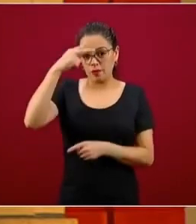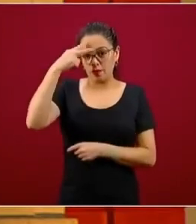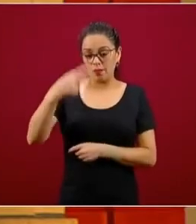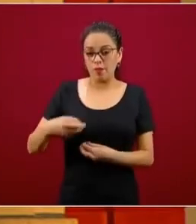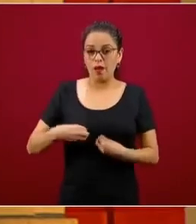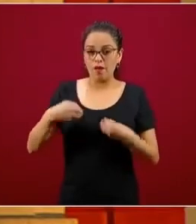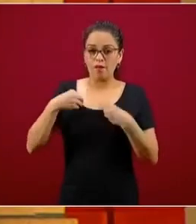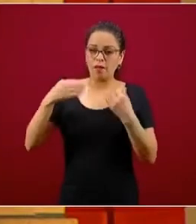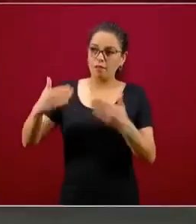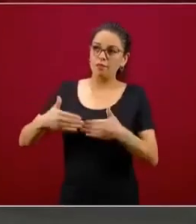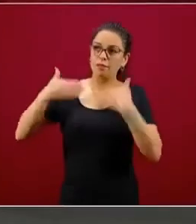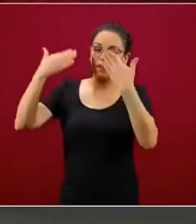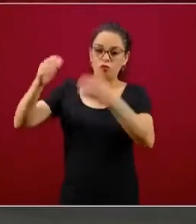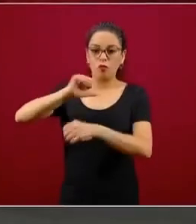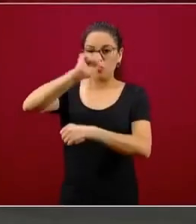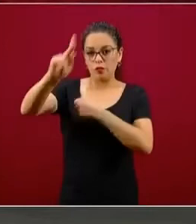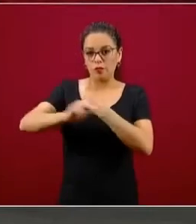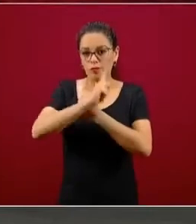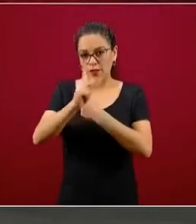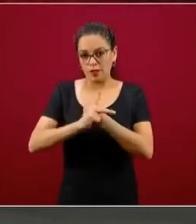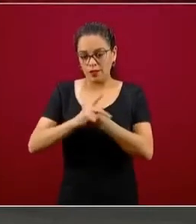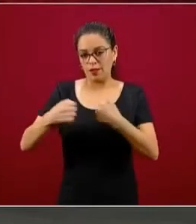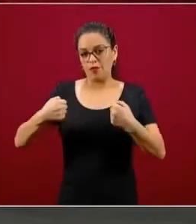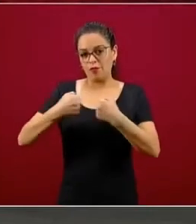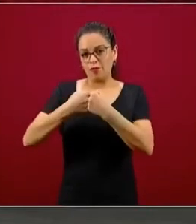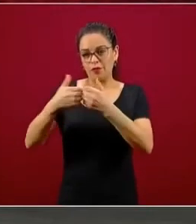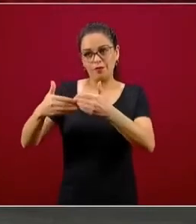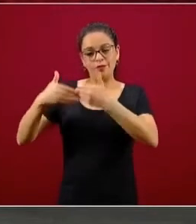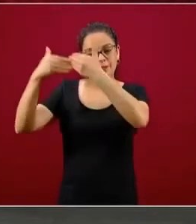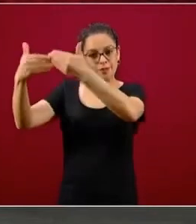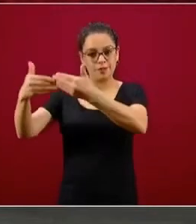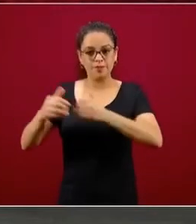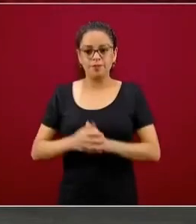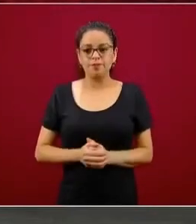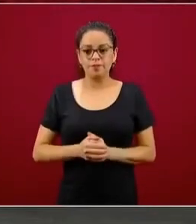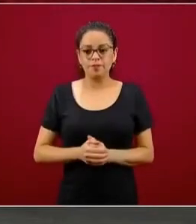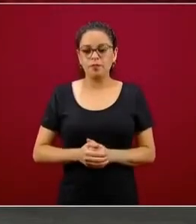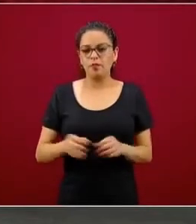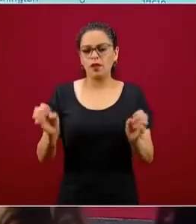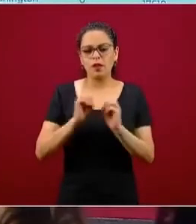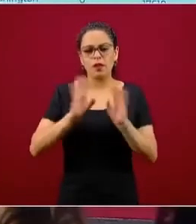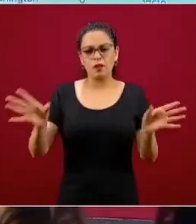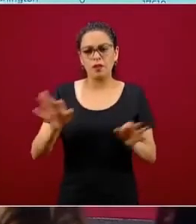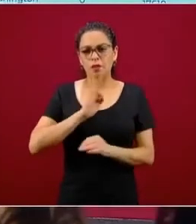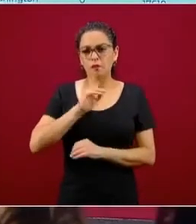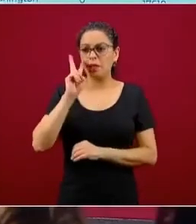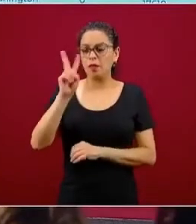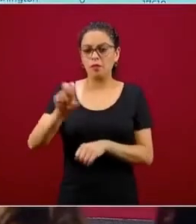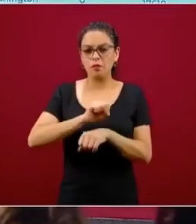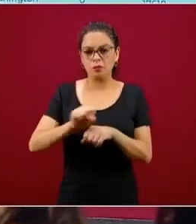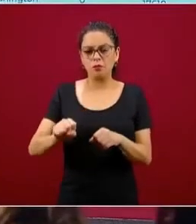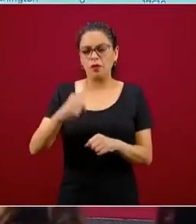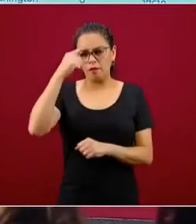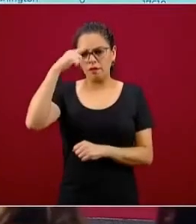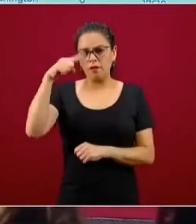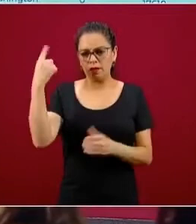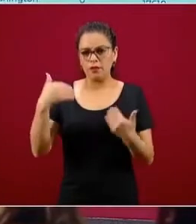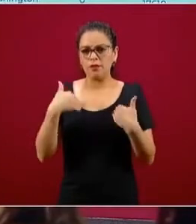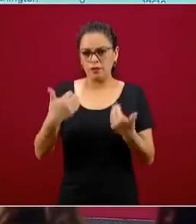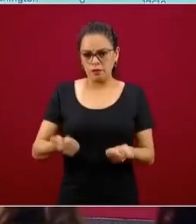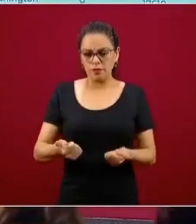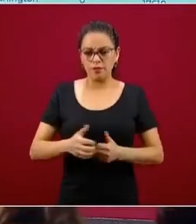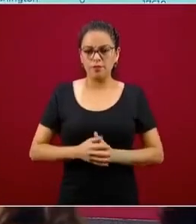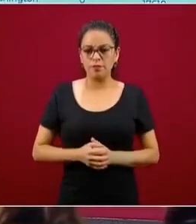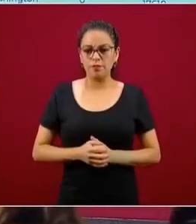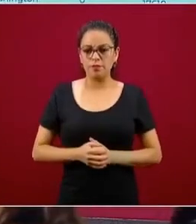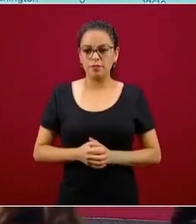nuestras fronteras. Los datos son relativamente simples y directos de entender. Tenemos